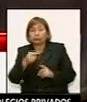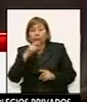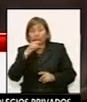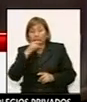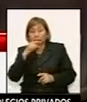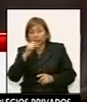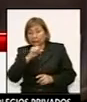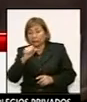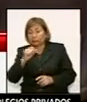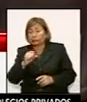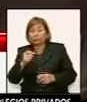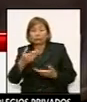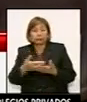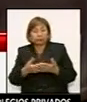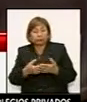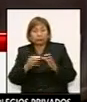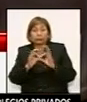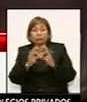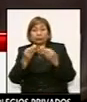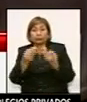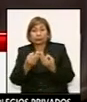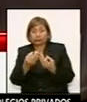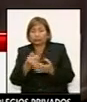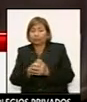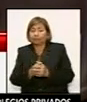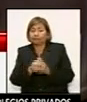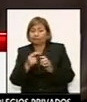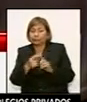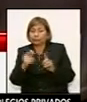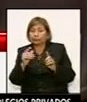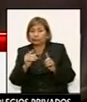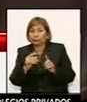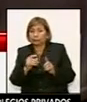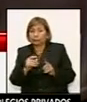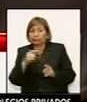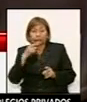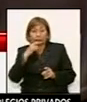mujeres y los integrantes del grupo familiar. Pero sin embargo,